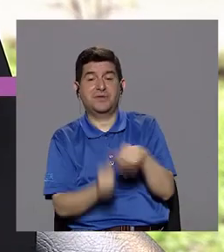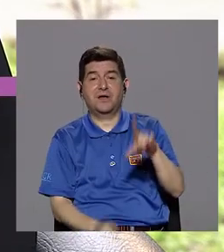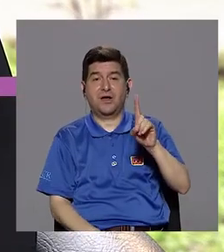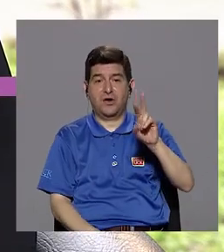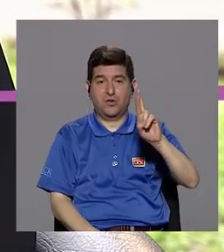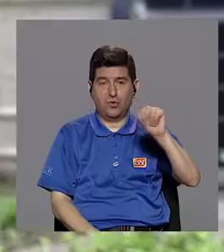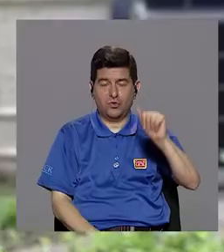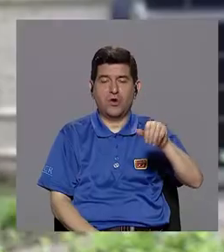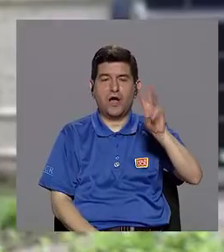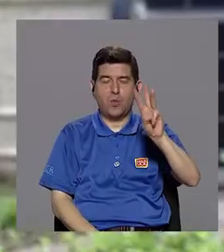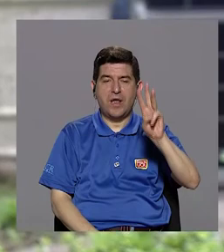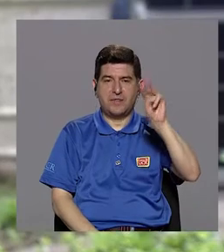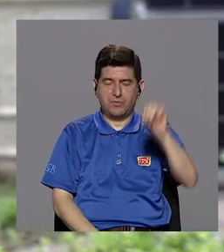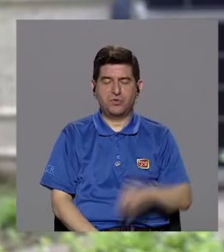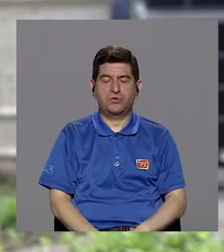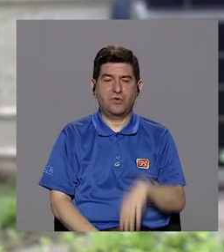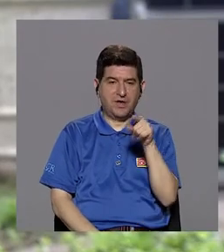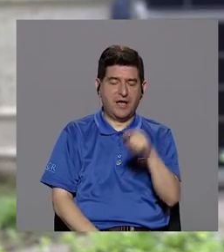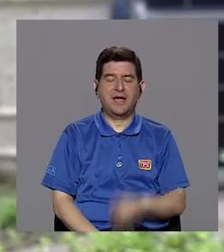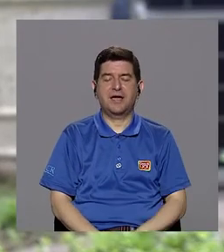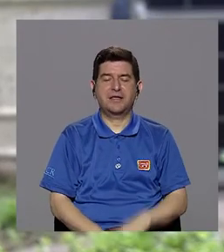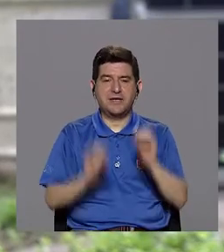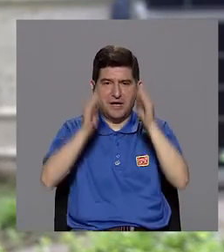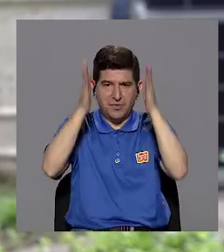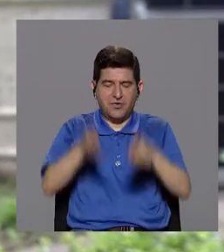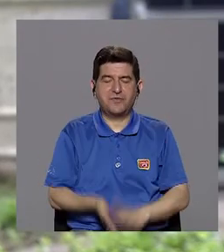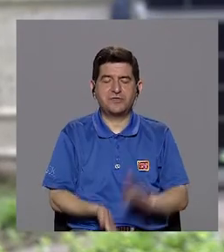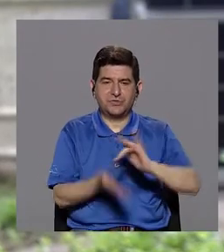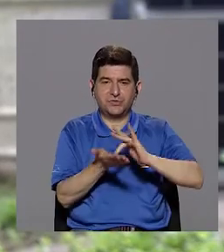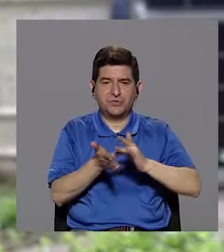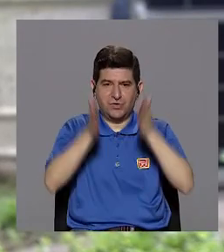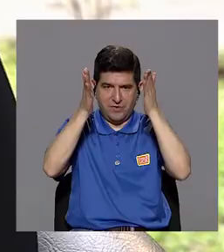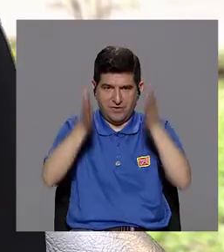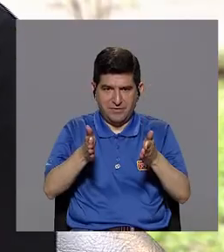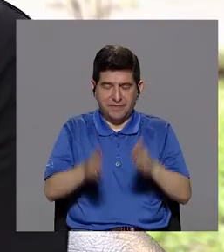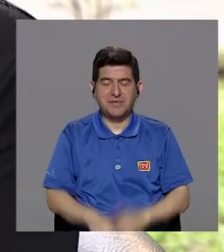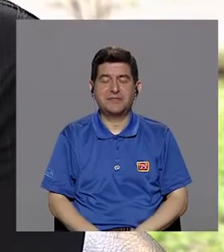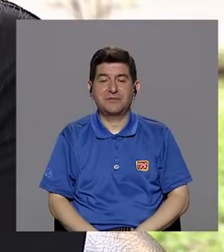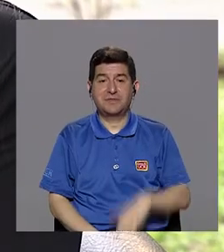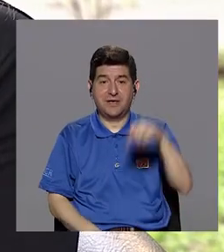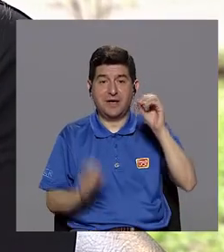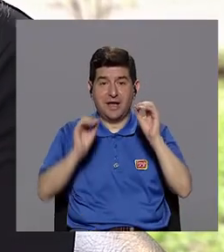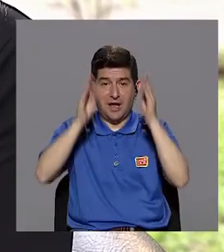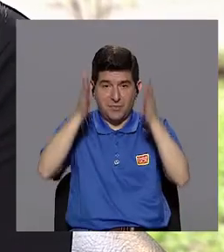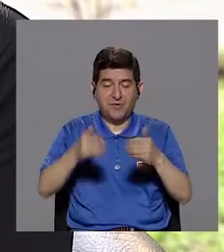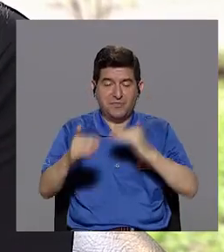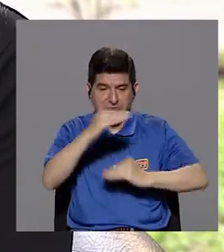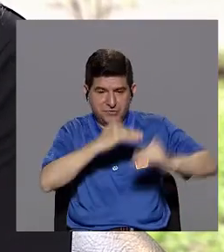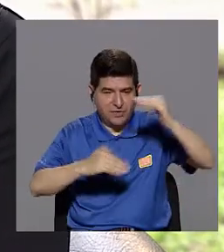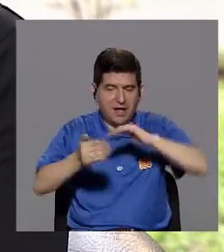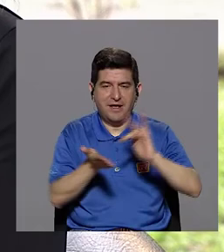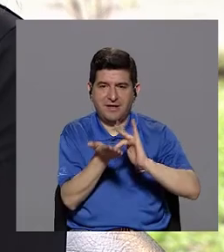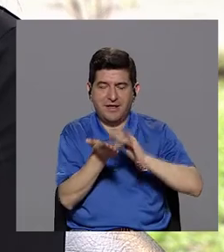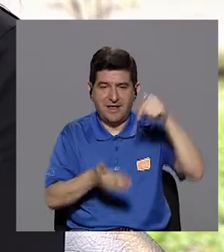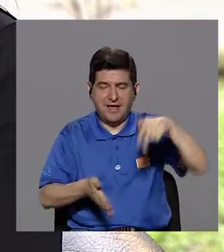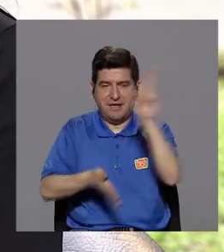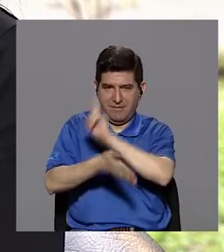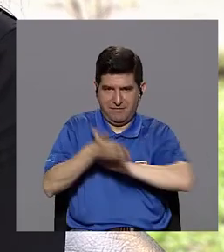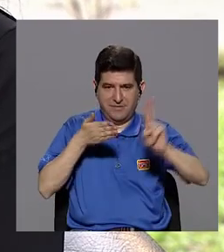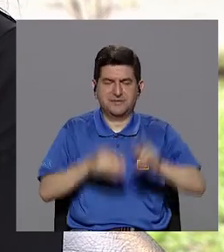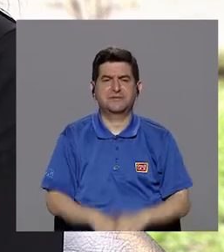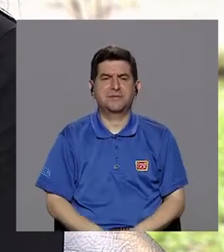doctora Wendy Montoya, ya docente farmacéutica de la Facultad de Farmacia de nuestra universidad. Doctora,